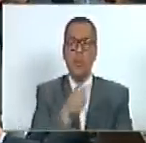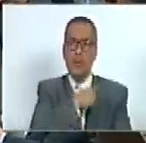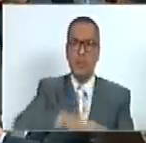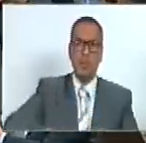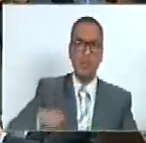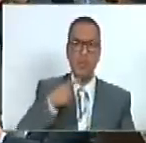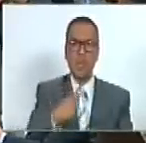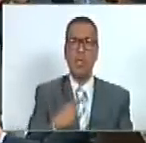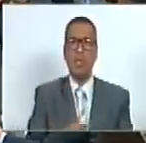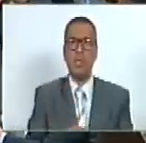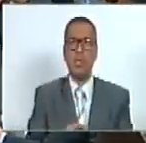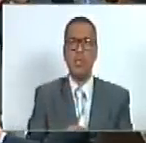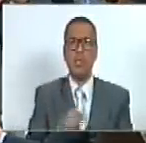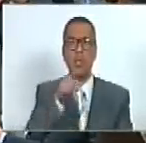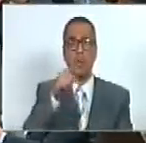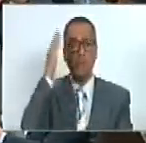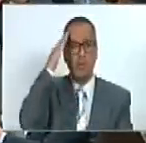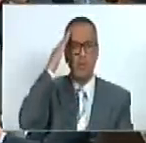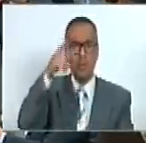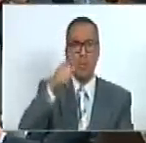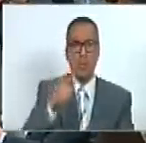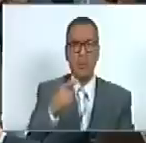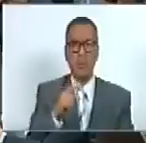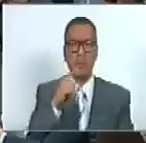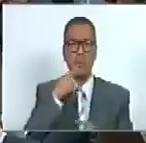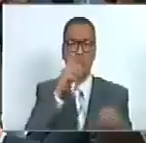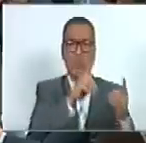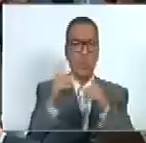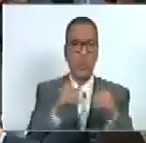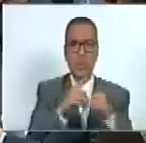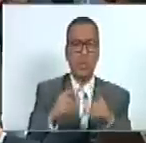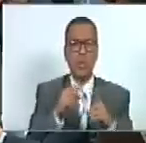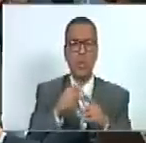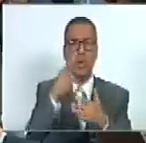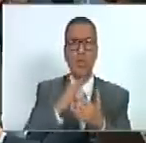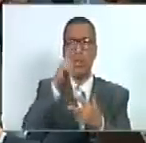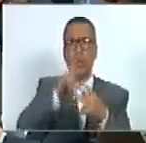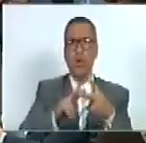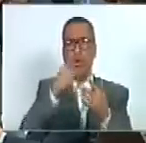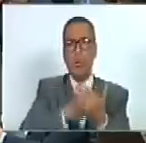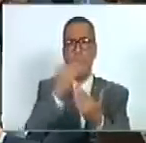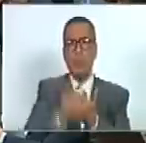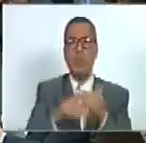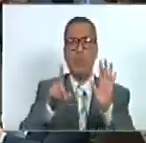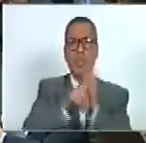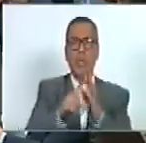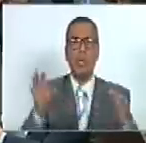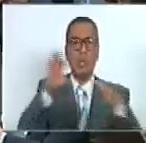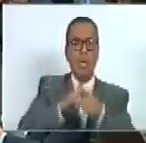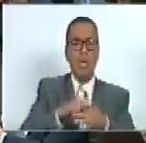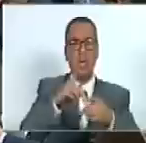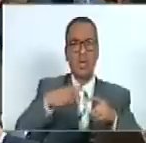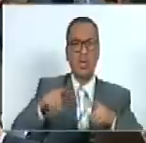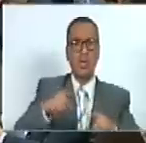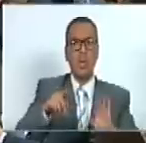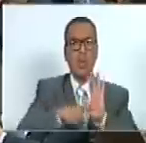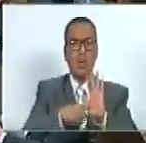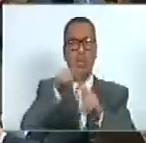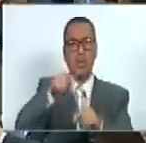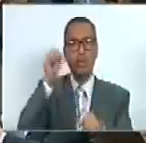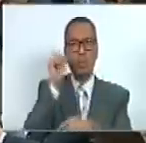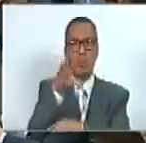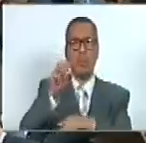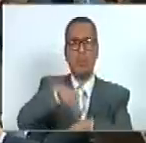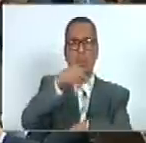presidente, que entre en cuenta y que activemos las discusiones de dos proyectos de leyes que esta Alianza Democrática ha presentado aquí en la